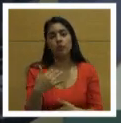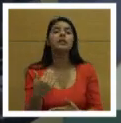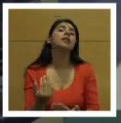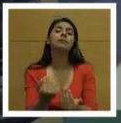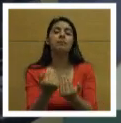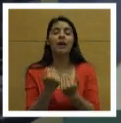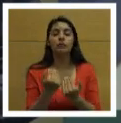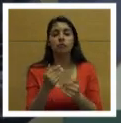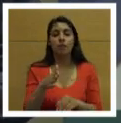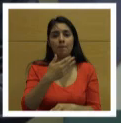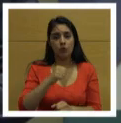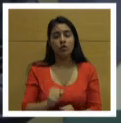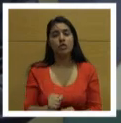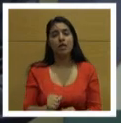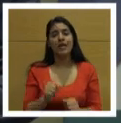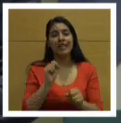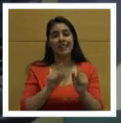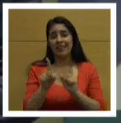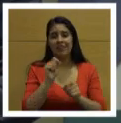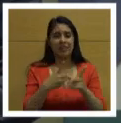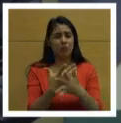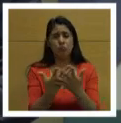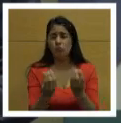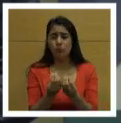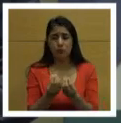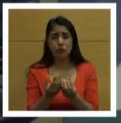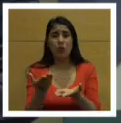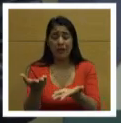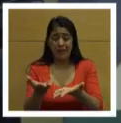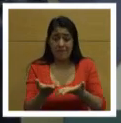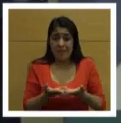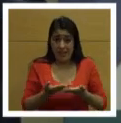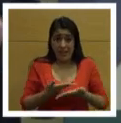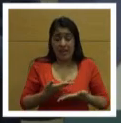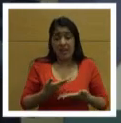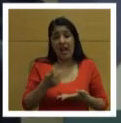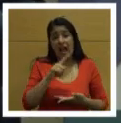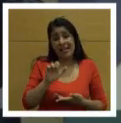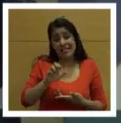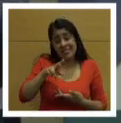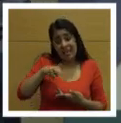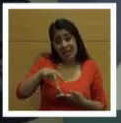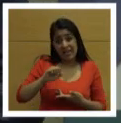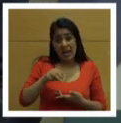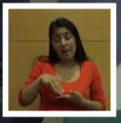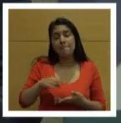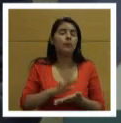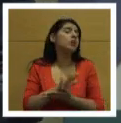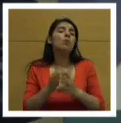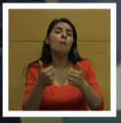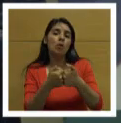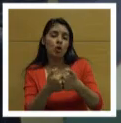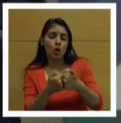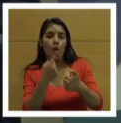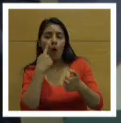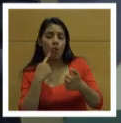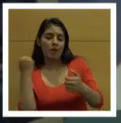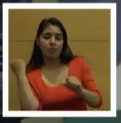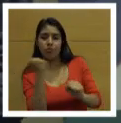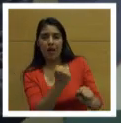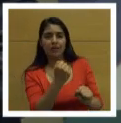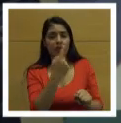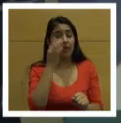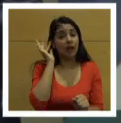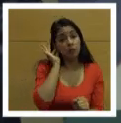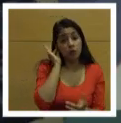para poder defender muchos casos que llegan al servicio en donde un pololo, ¿cierto?, ataca a una polola y no tenemos cómo